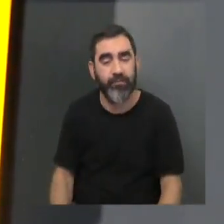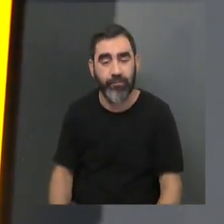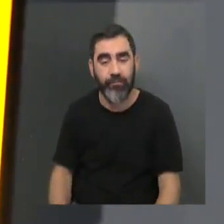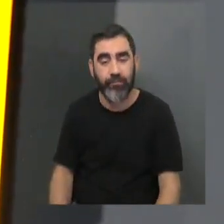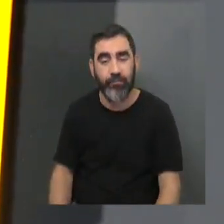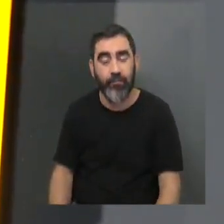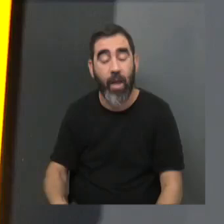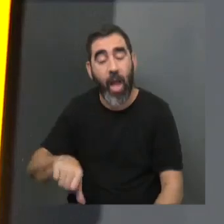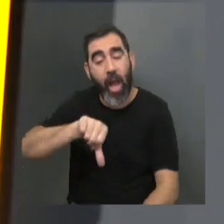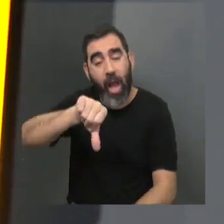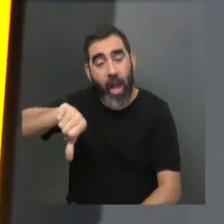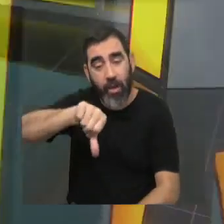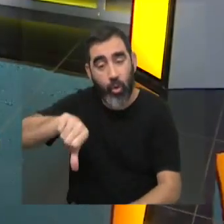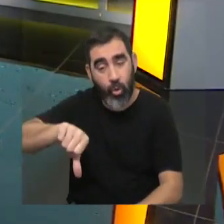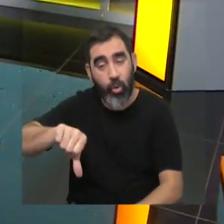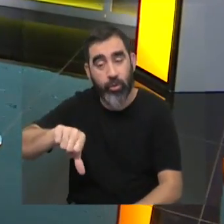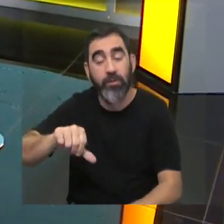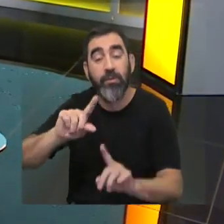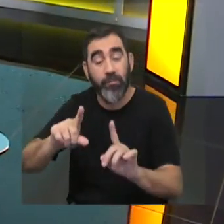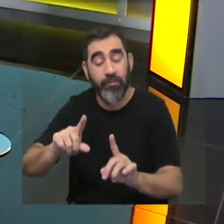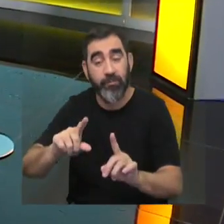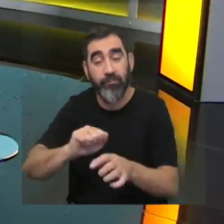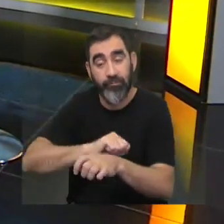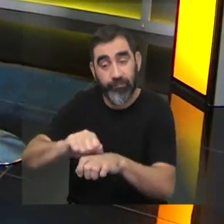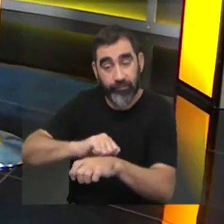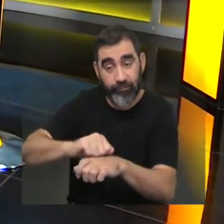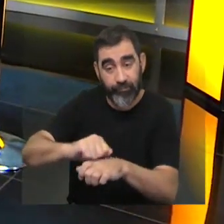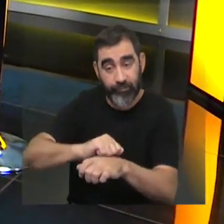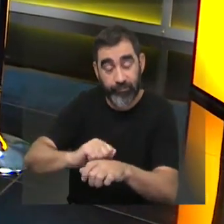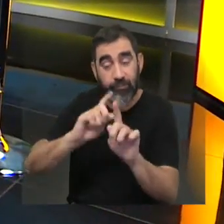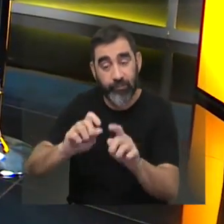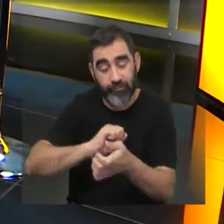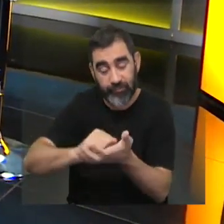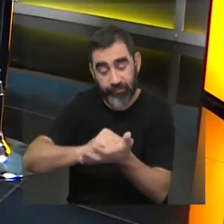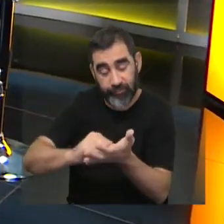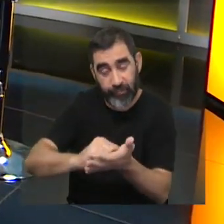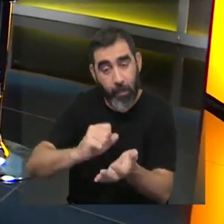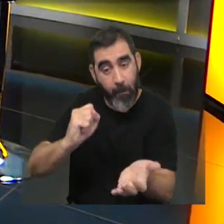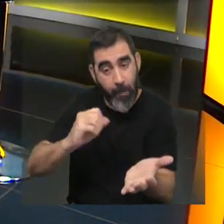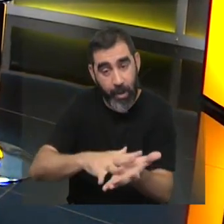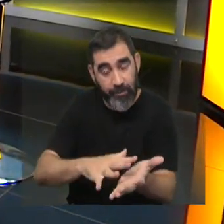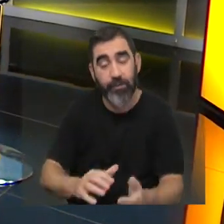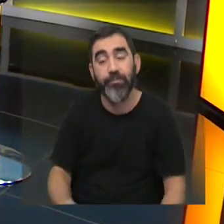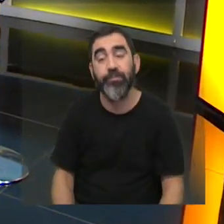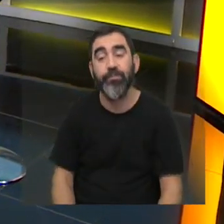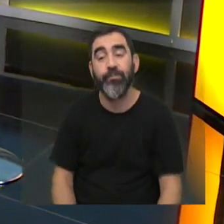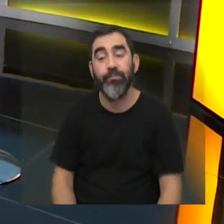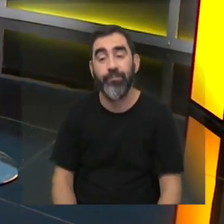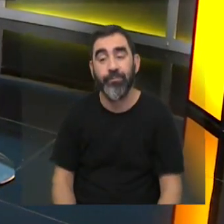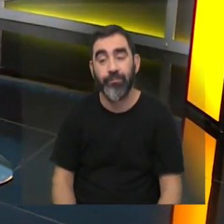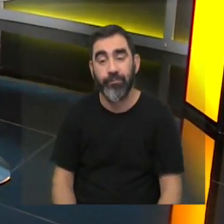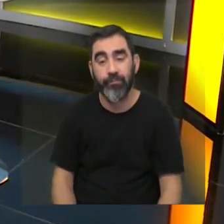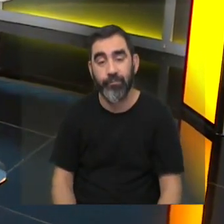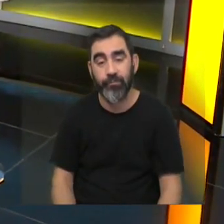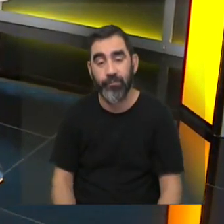vinculada al alcohol, después entra, por supuesto, la fricción, ¿no? De raspar esa mancha. Pero bueno, para